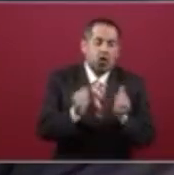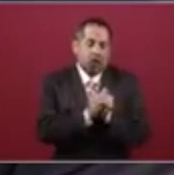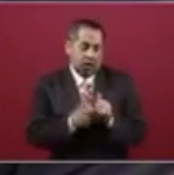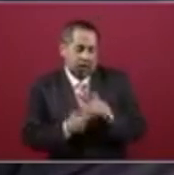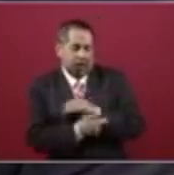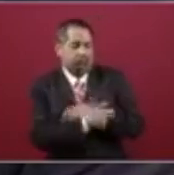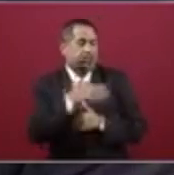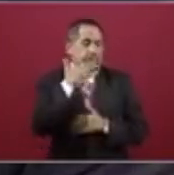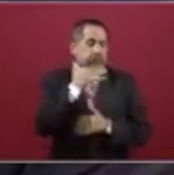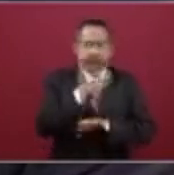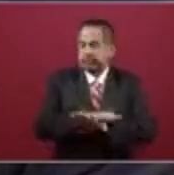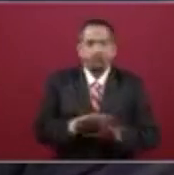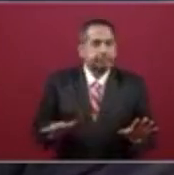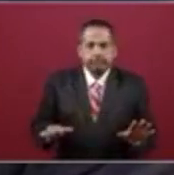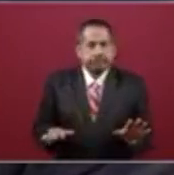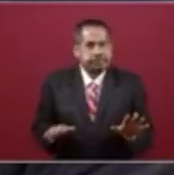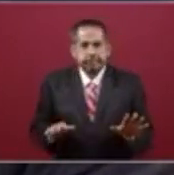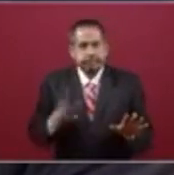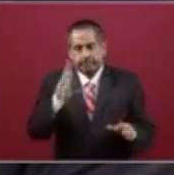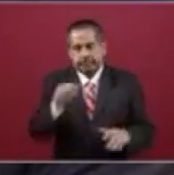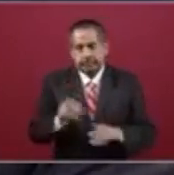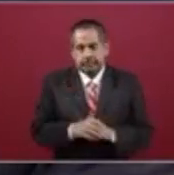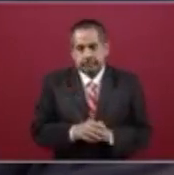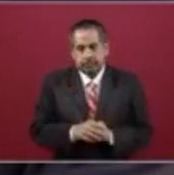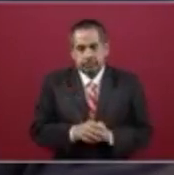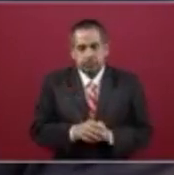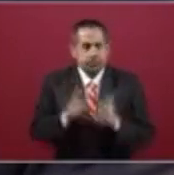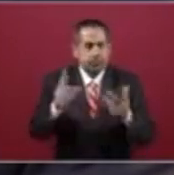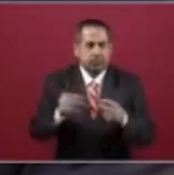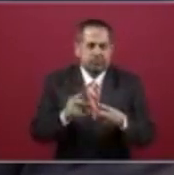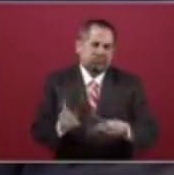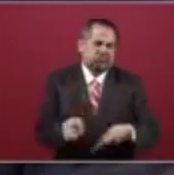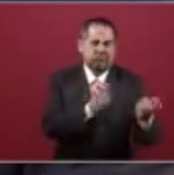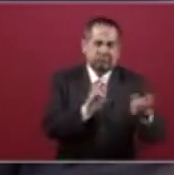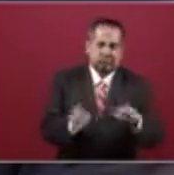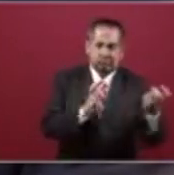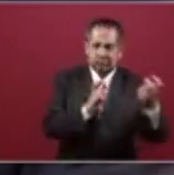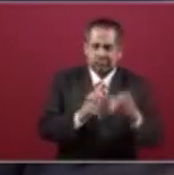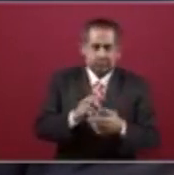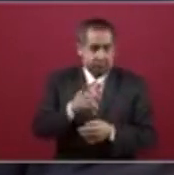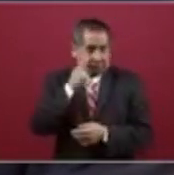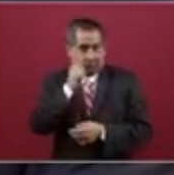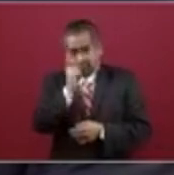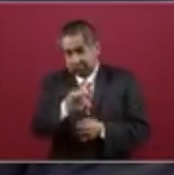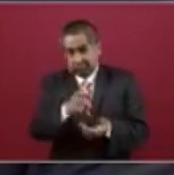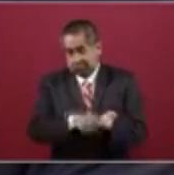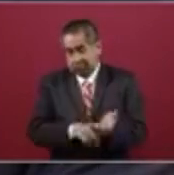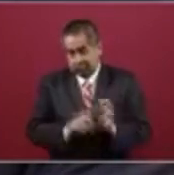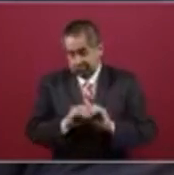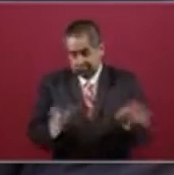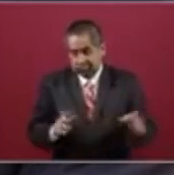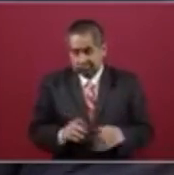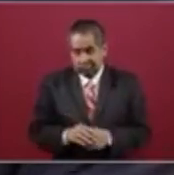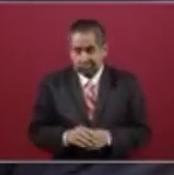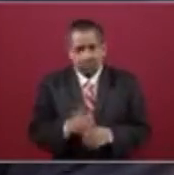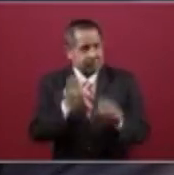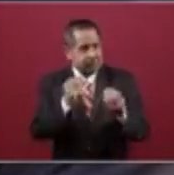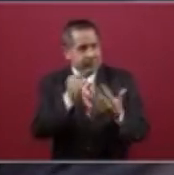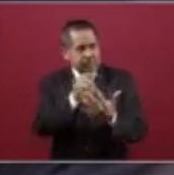la corrupción o de estos atracos, porque en sentido estricto